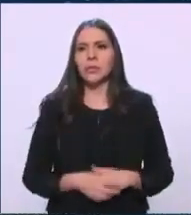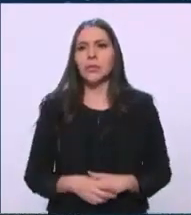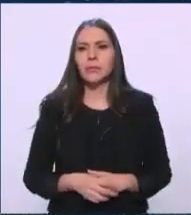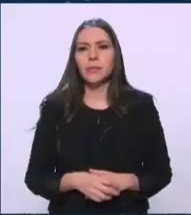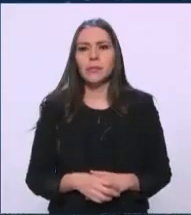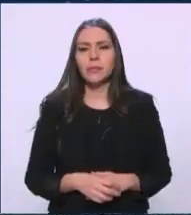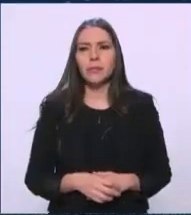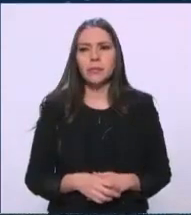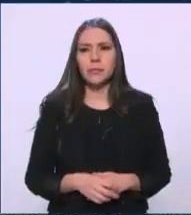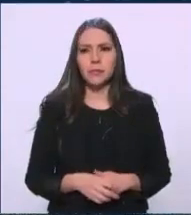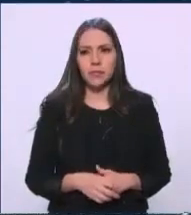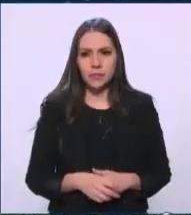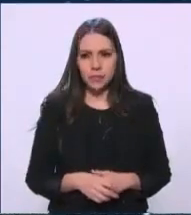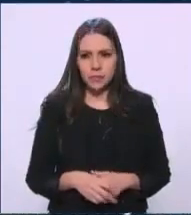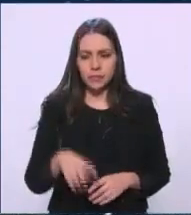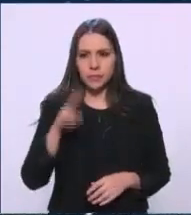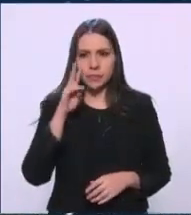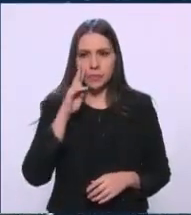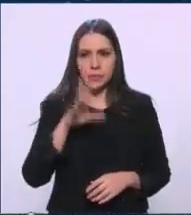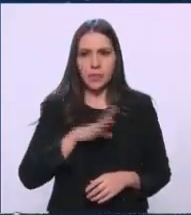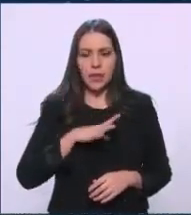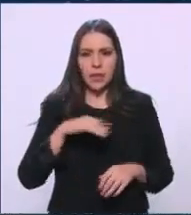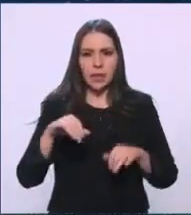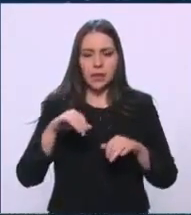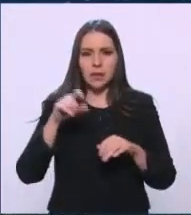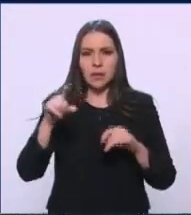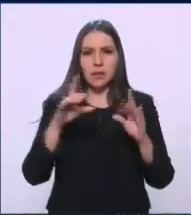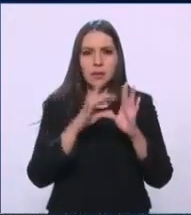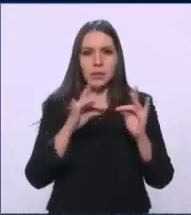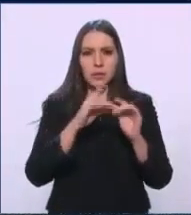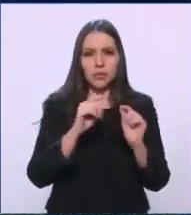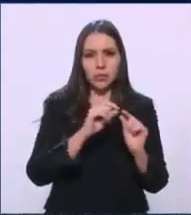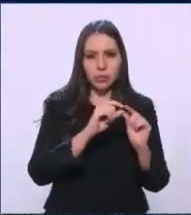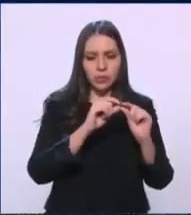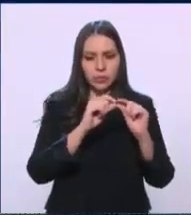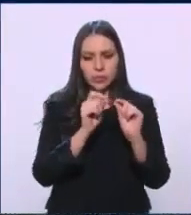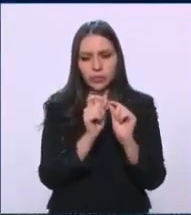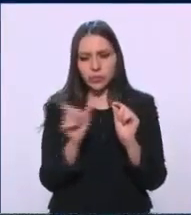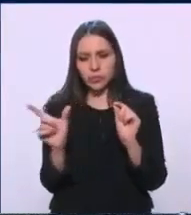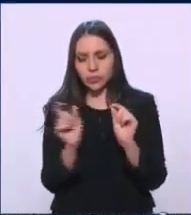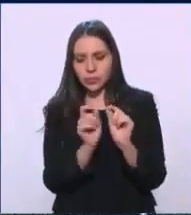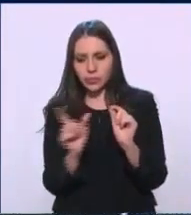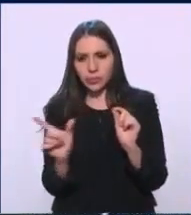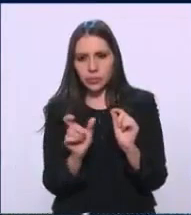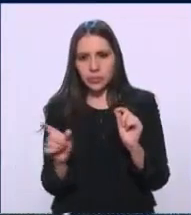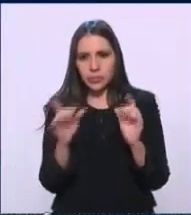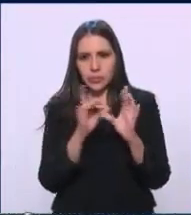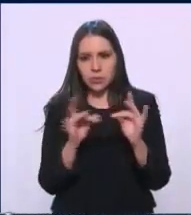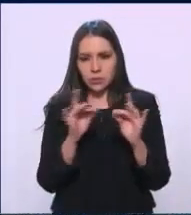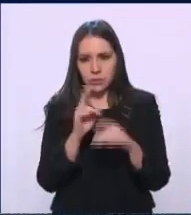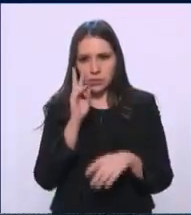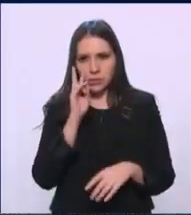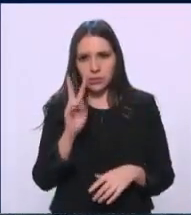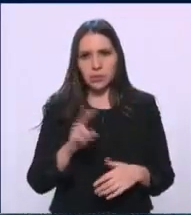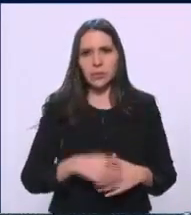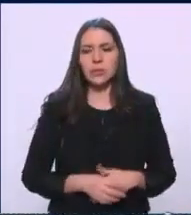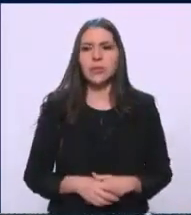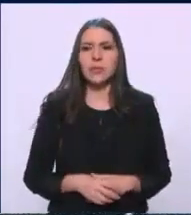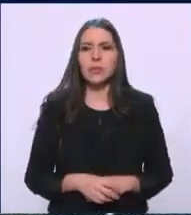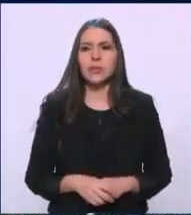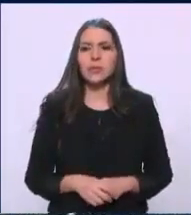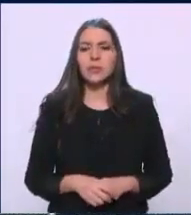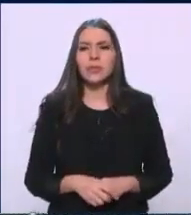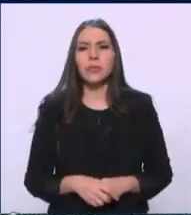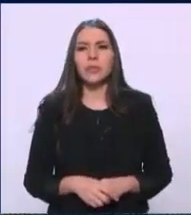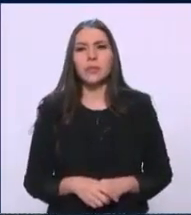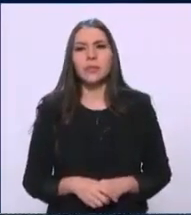Francisco, tenemos el gráfico de lo que estás describiendo. Si me lo pueden poner en producción, por favor. No, sí. El